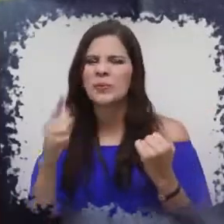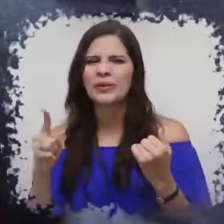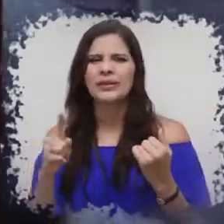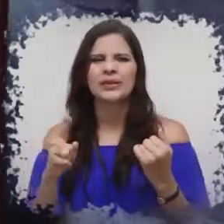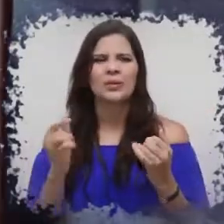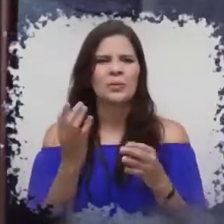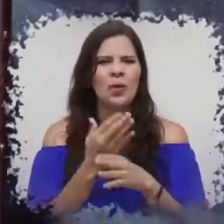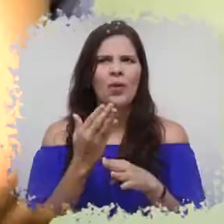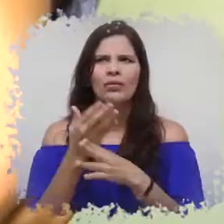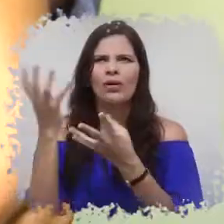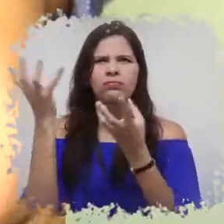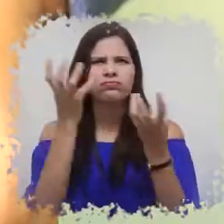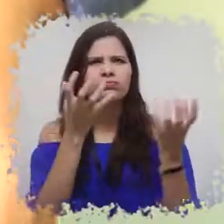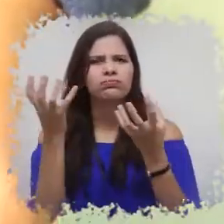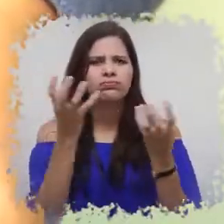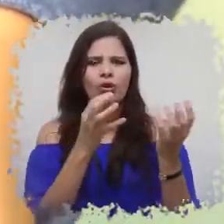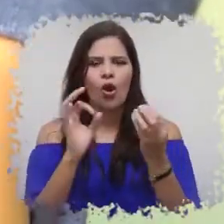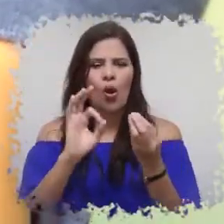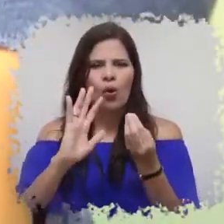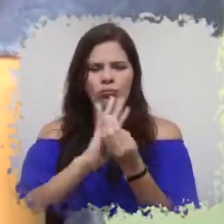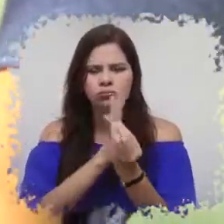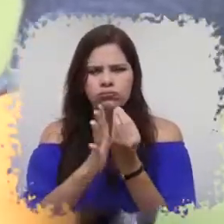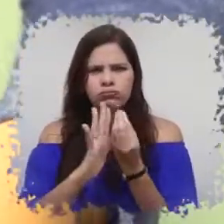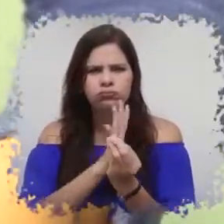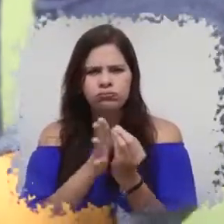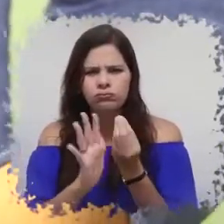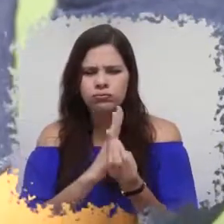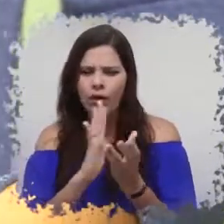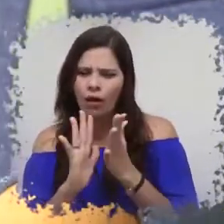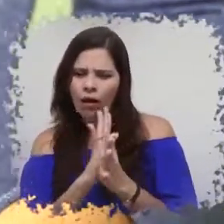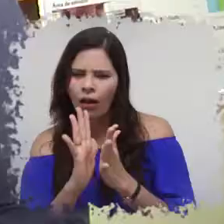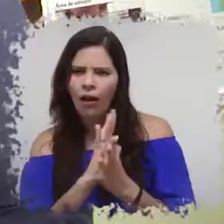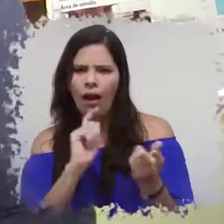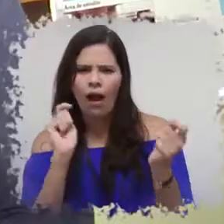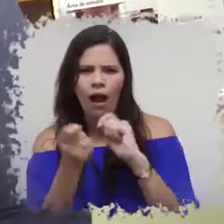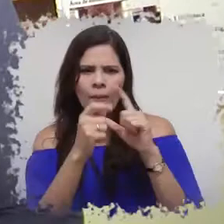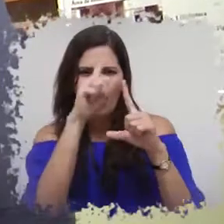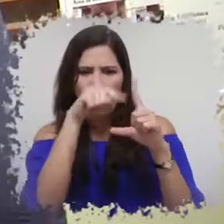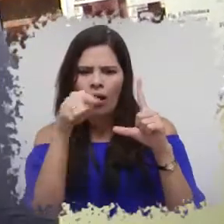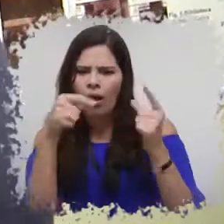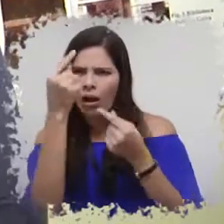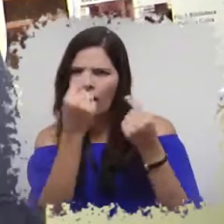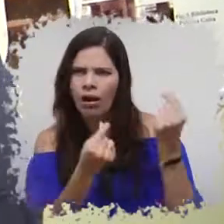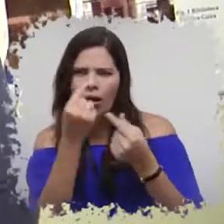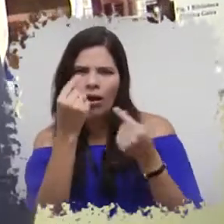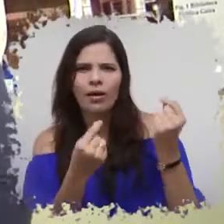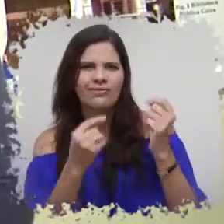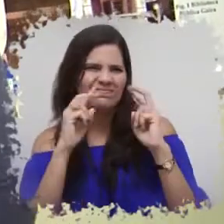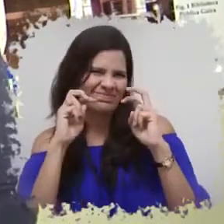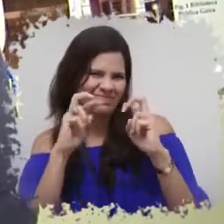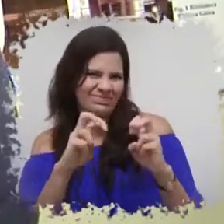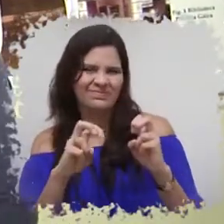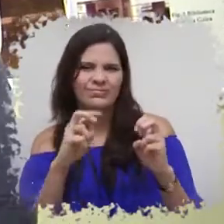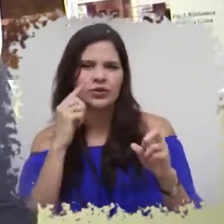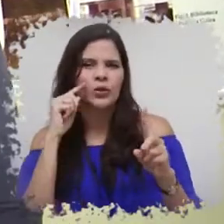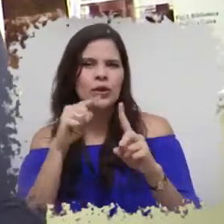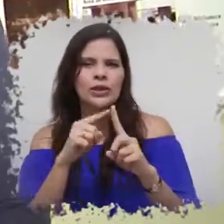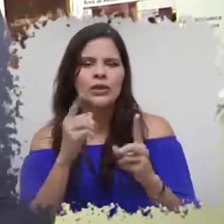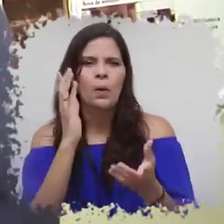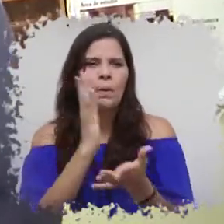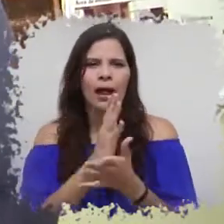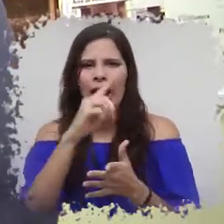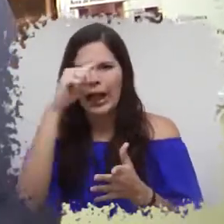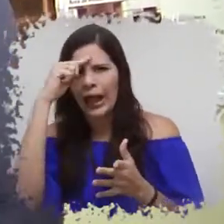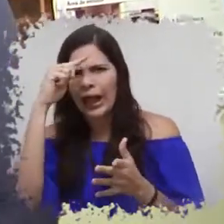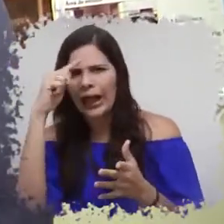para desarrollar la simulación de fenómenos de transporte a partir del uso de paquetes informáticos que permitan establecer cambios en las variables que se